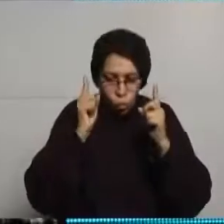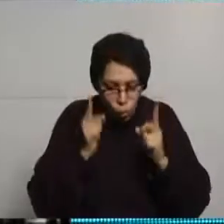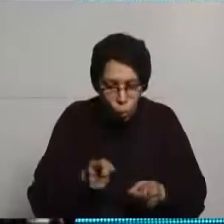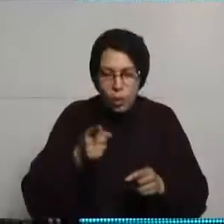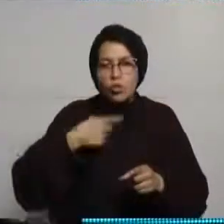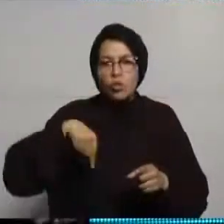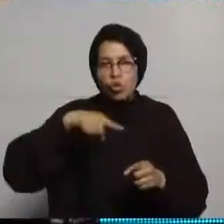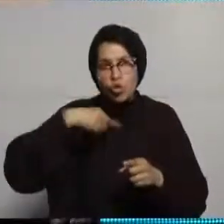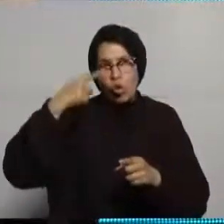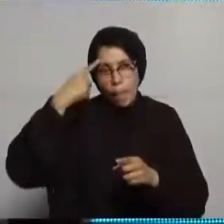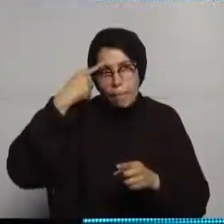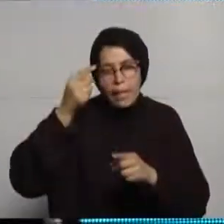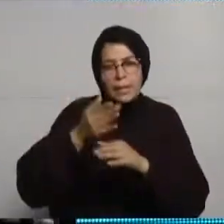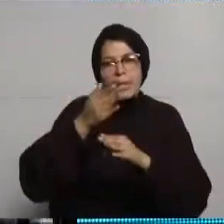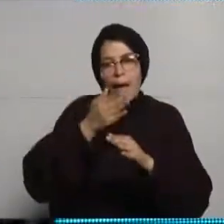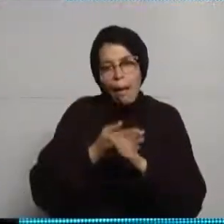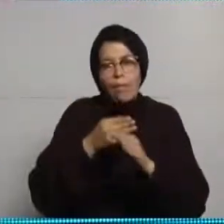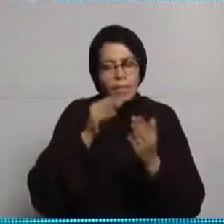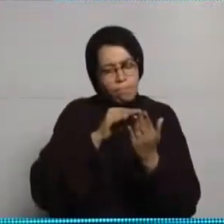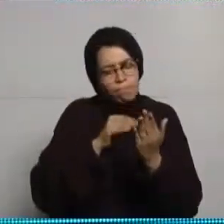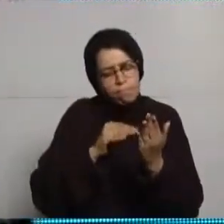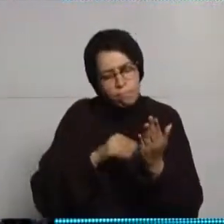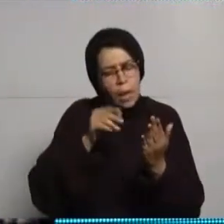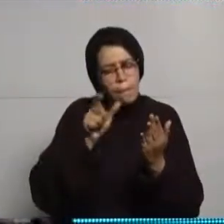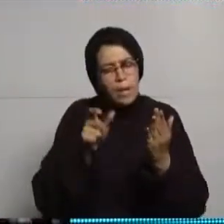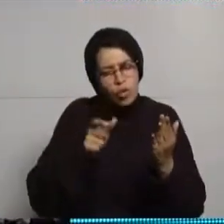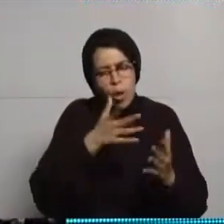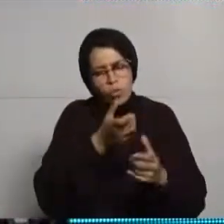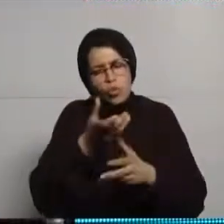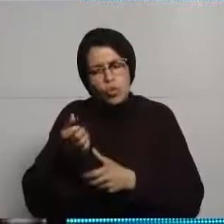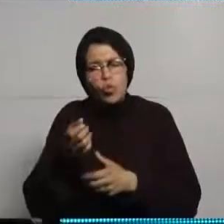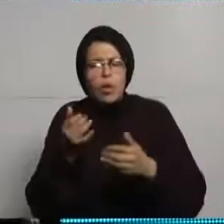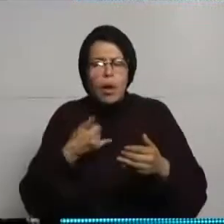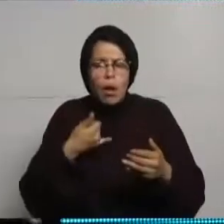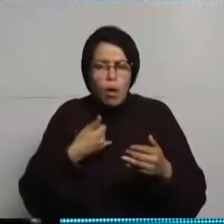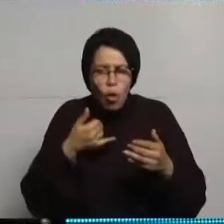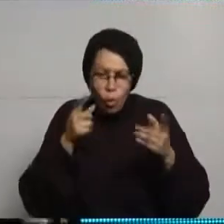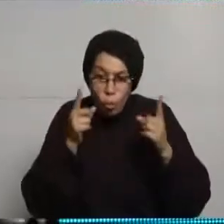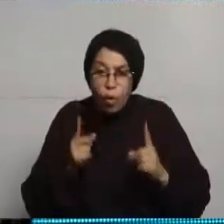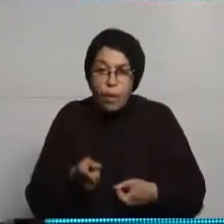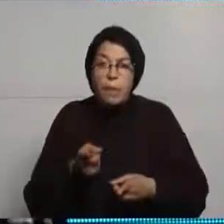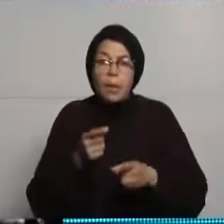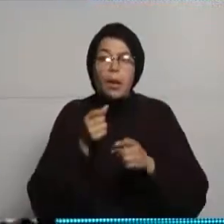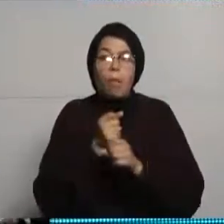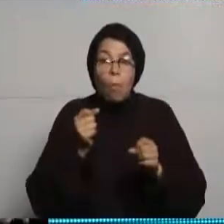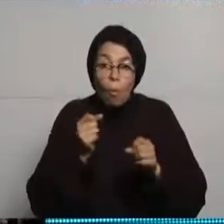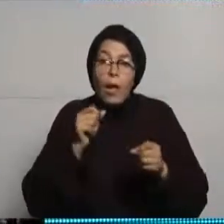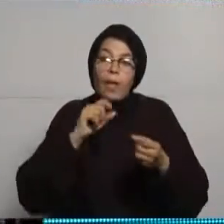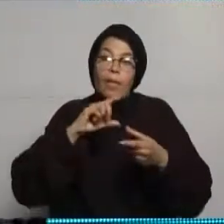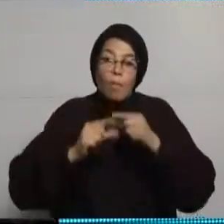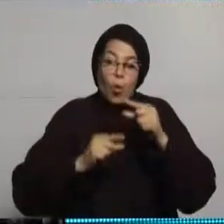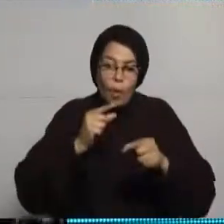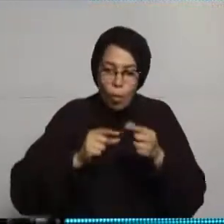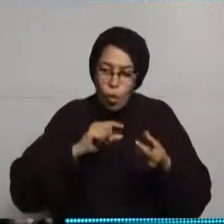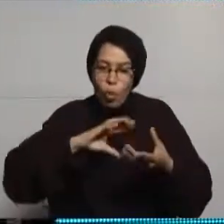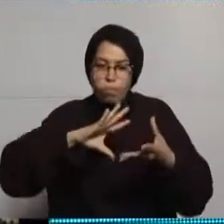la solidaridad, de servicios disponibles, de todo lo que sea como darle visibilidad, también pasó que fue mutando a raíz de cómo se